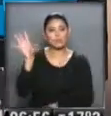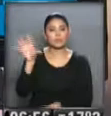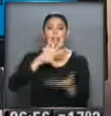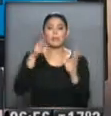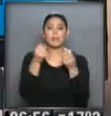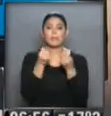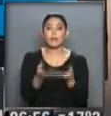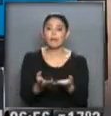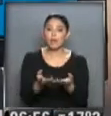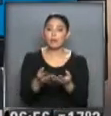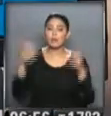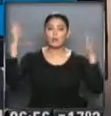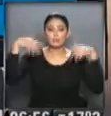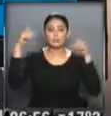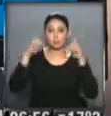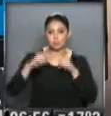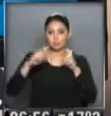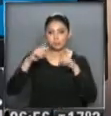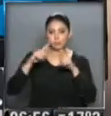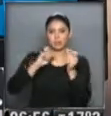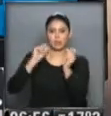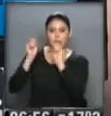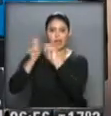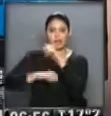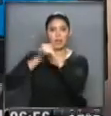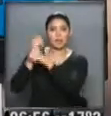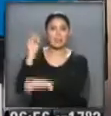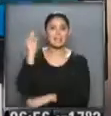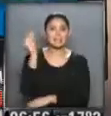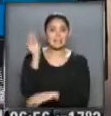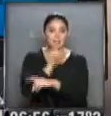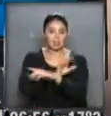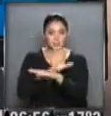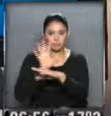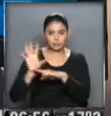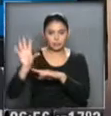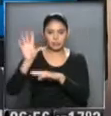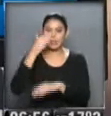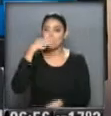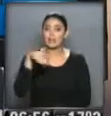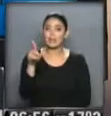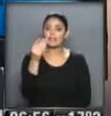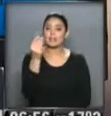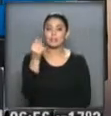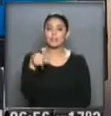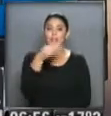condiciones meteorológicas, ya las tormentas se van hacia el sur de Brasil. Y por último,